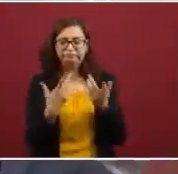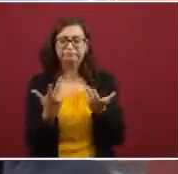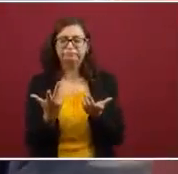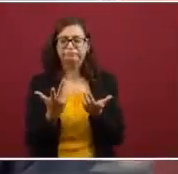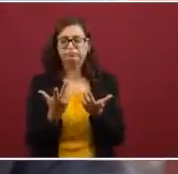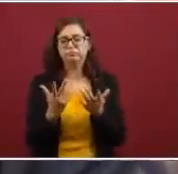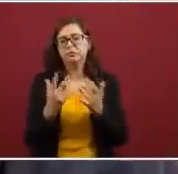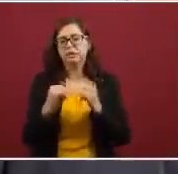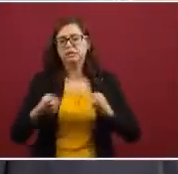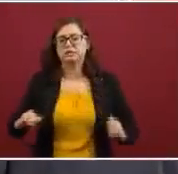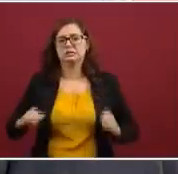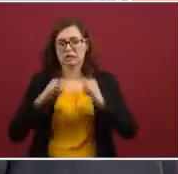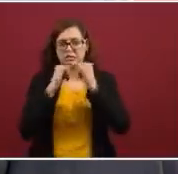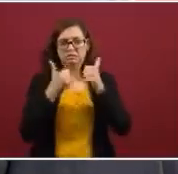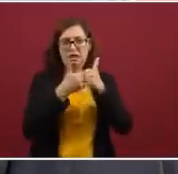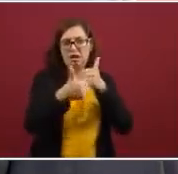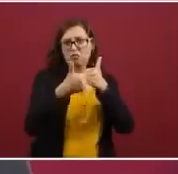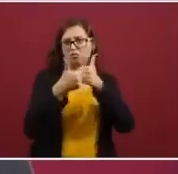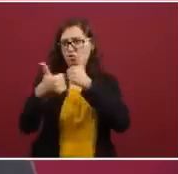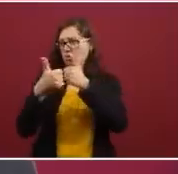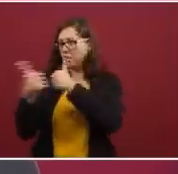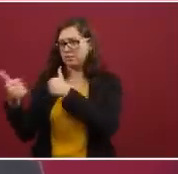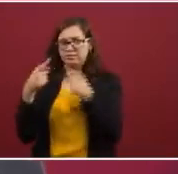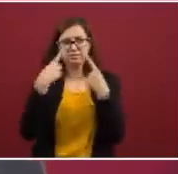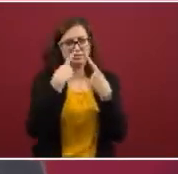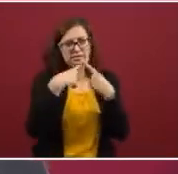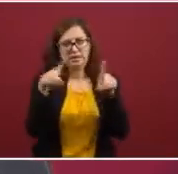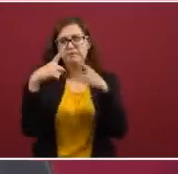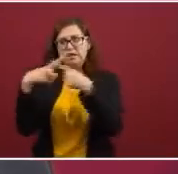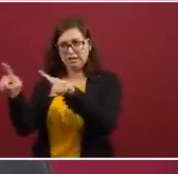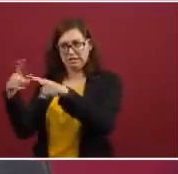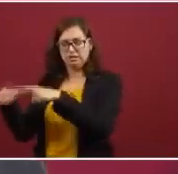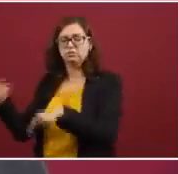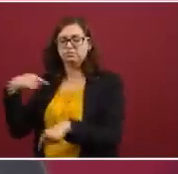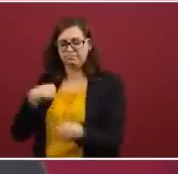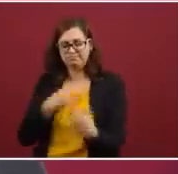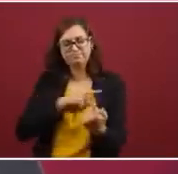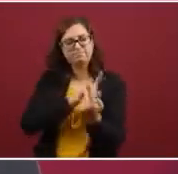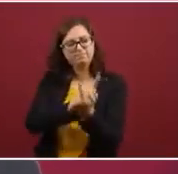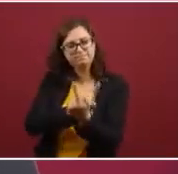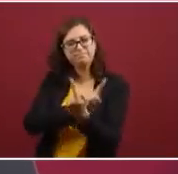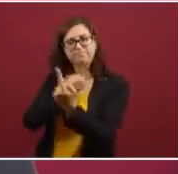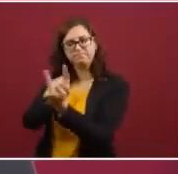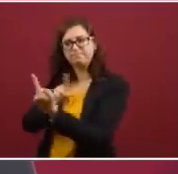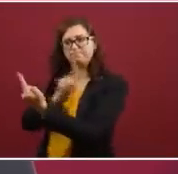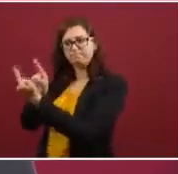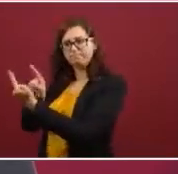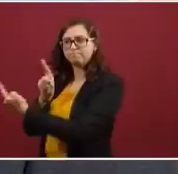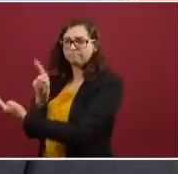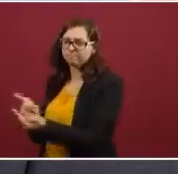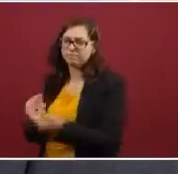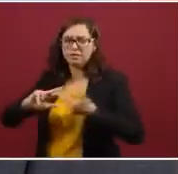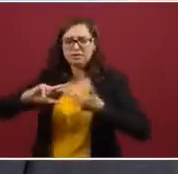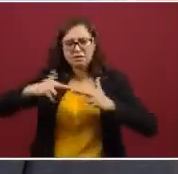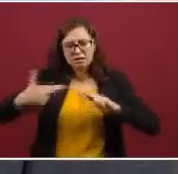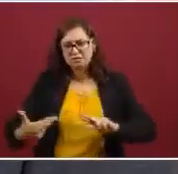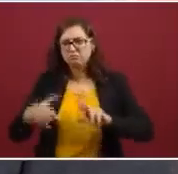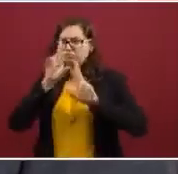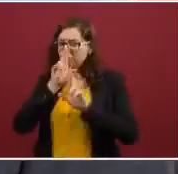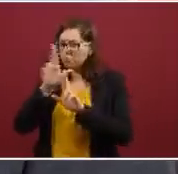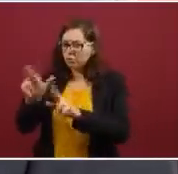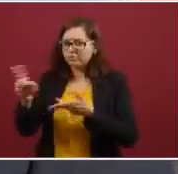organismos autónomos para tener una relación respetuosa,